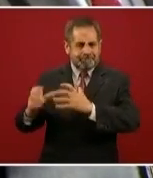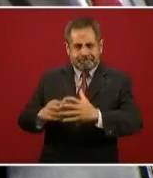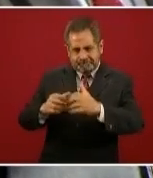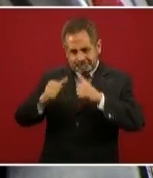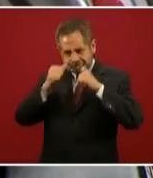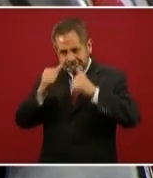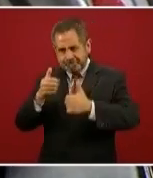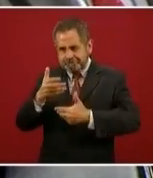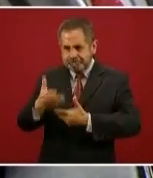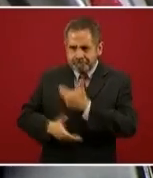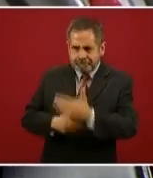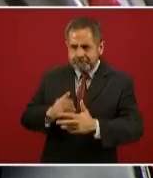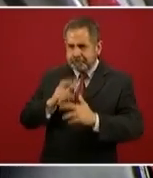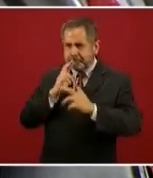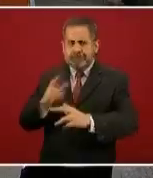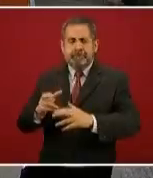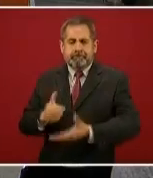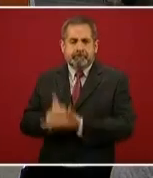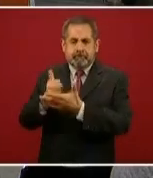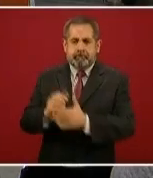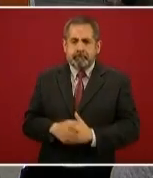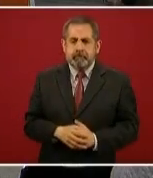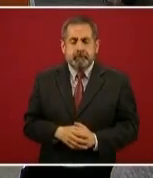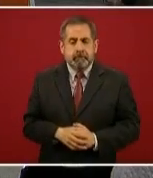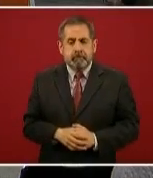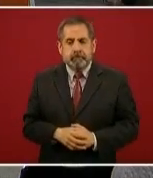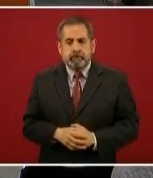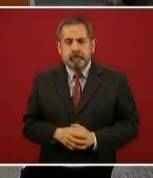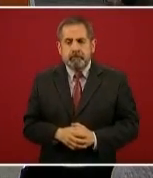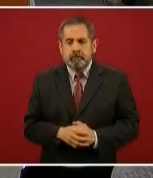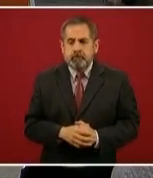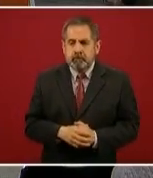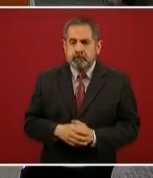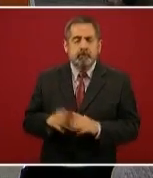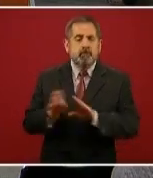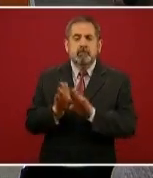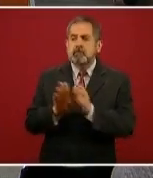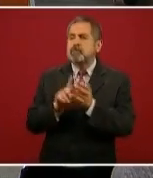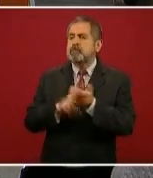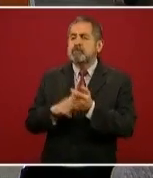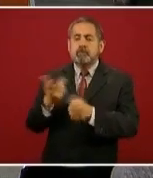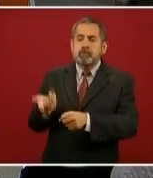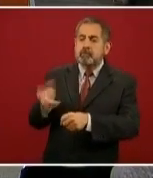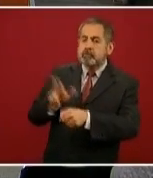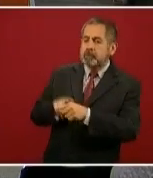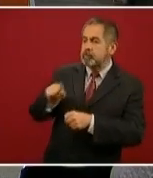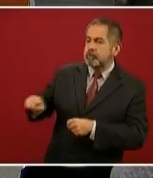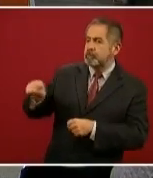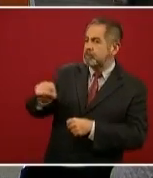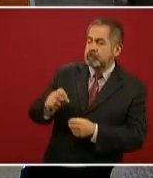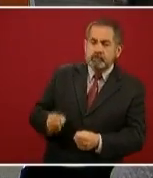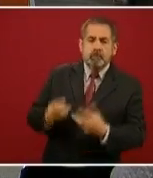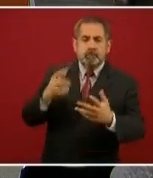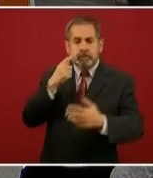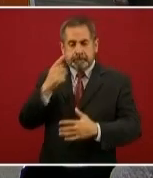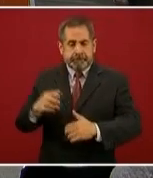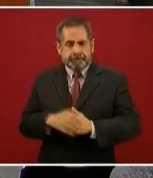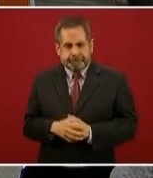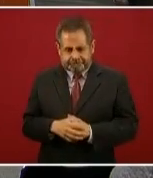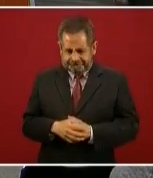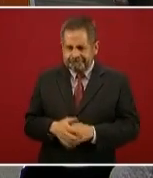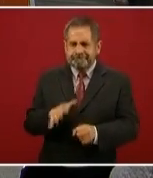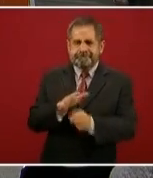atento para responder a este reto. ¿Cuánto tenemos en infraestructura? Tenemos lo que se ve en esta diapositiva. Tenemos